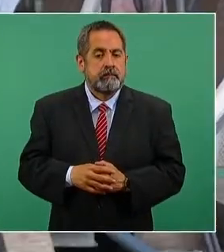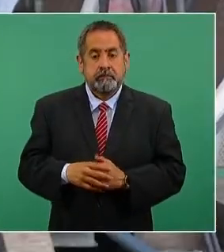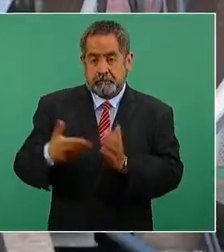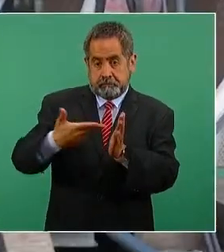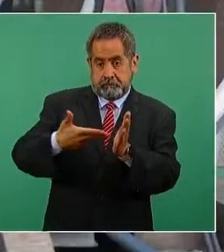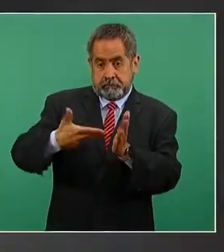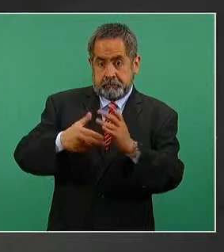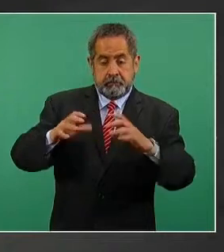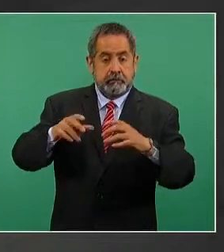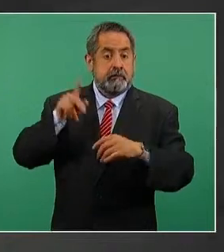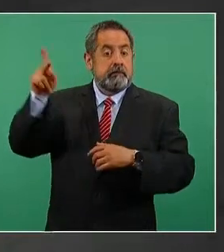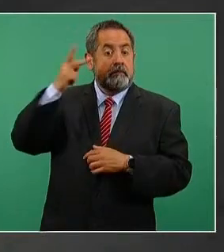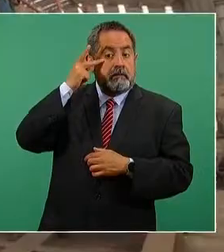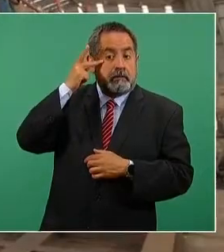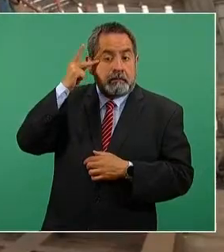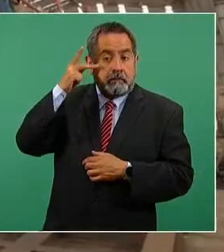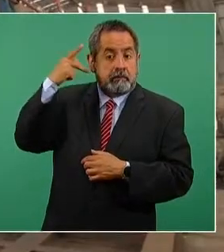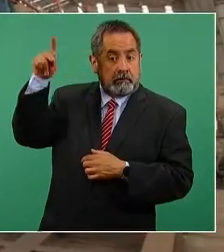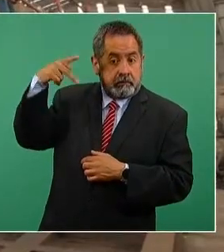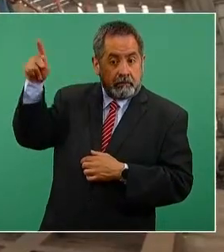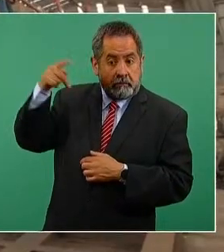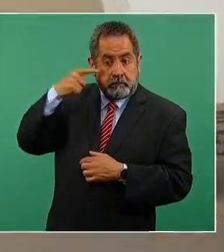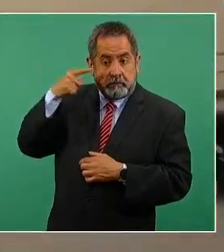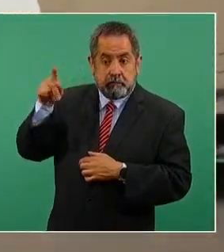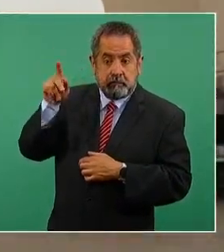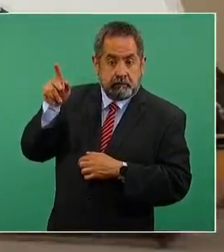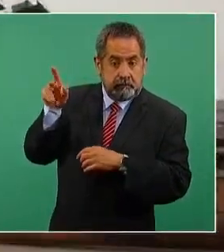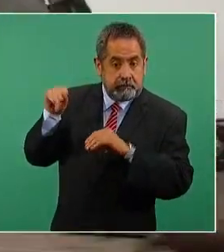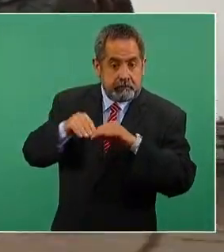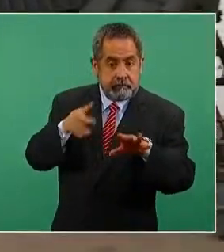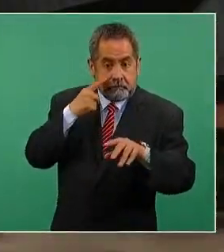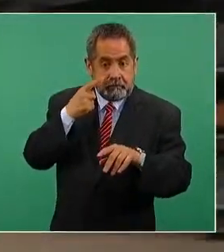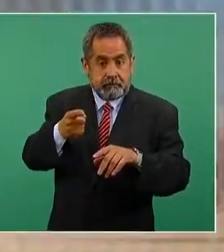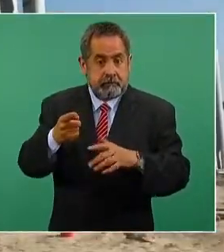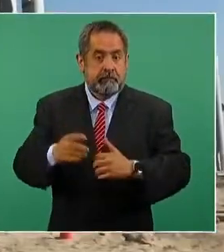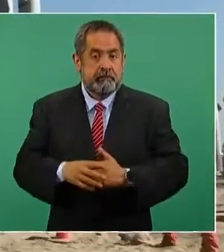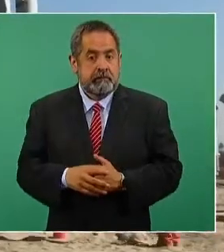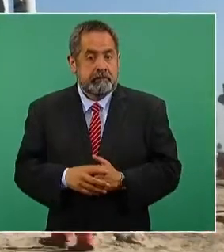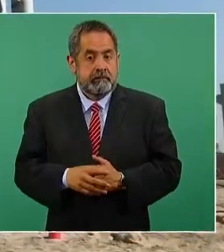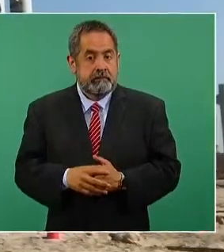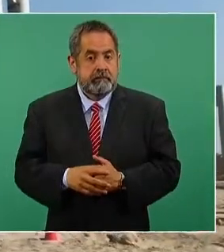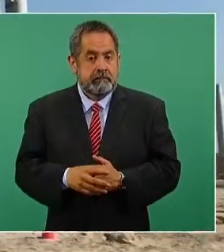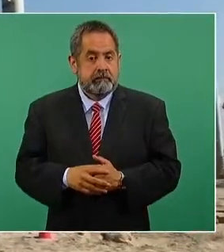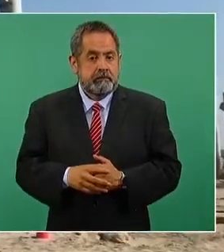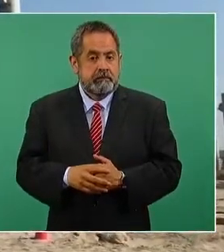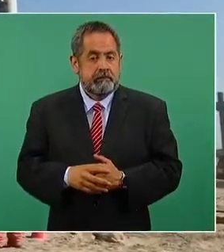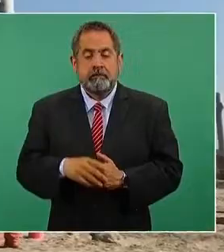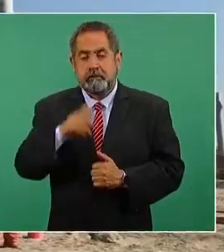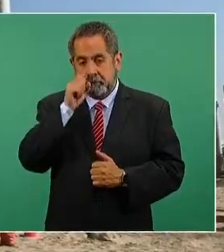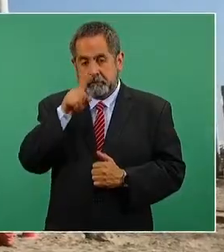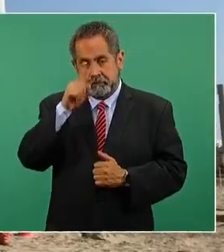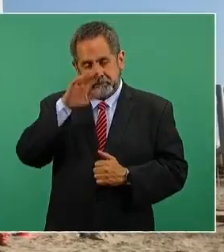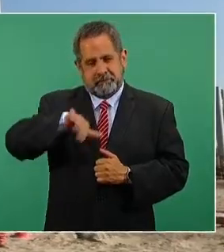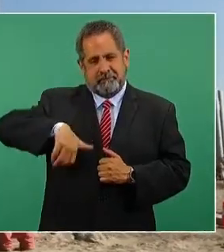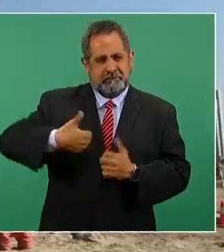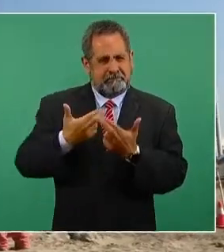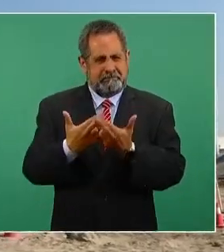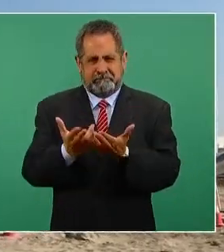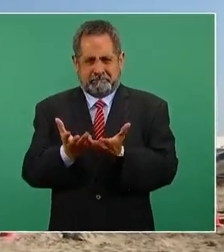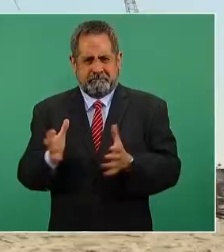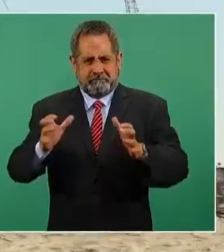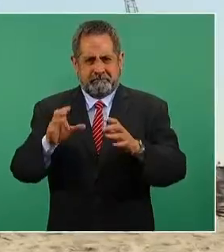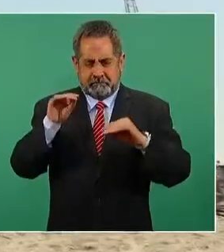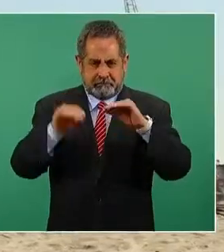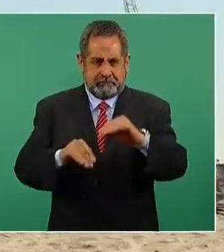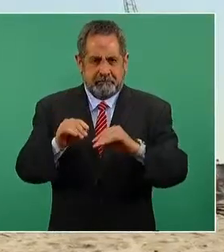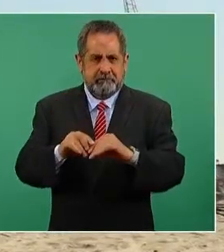nos reportan el avance de la construcción de reactores, hornos y columnas de destilación. En el área de almacenamiento, se ejecuta el montaje de ecuadores